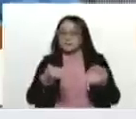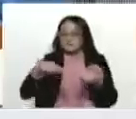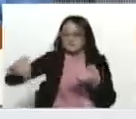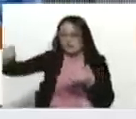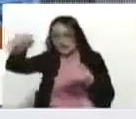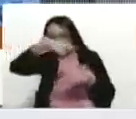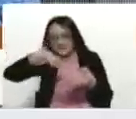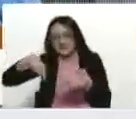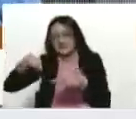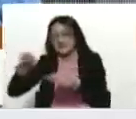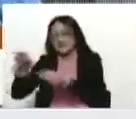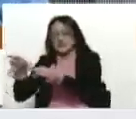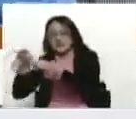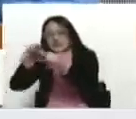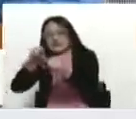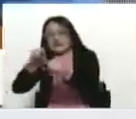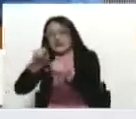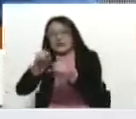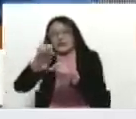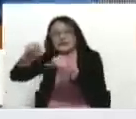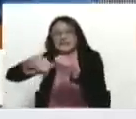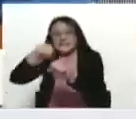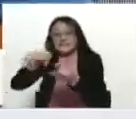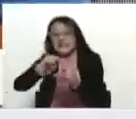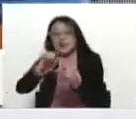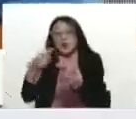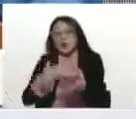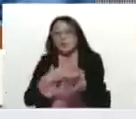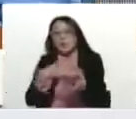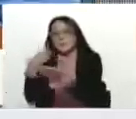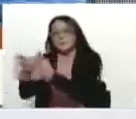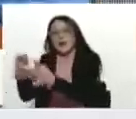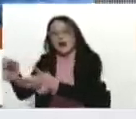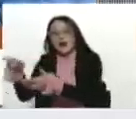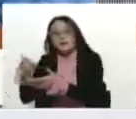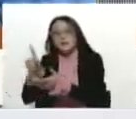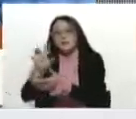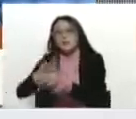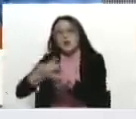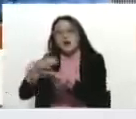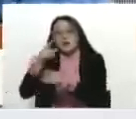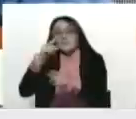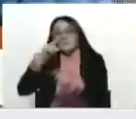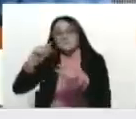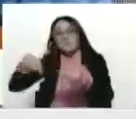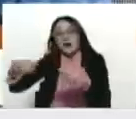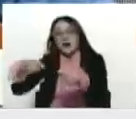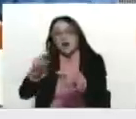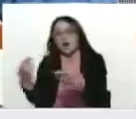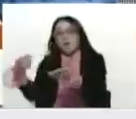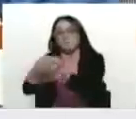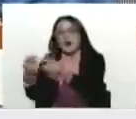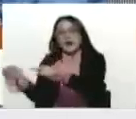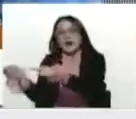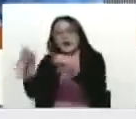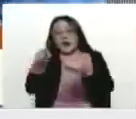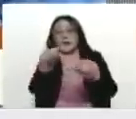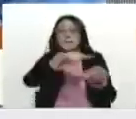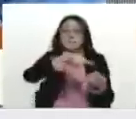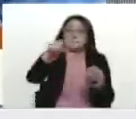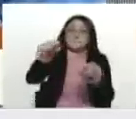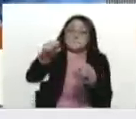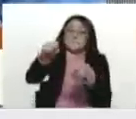no le puede pagar al agricultor de trigo porque el panadero no le ha pagado y el panadero no